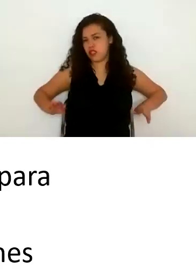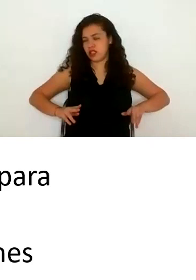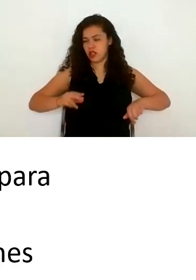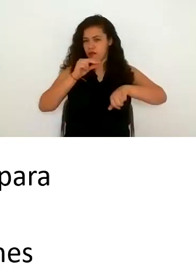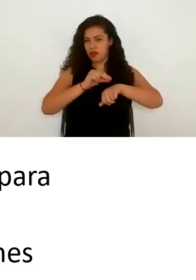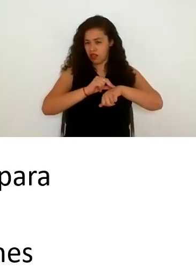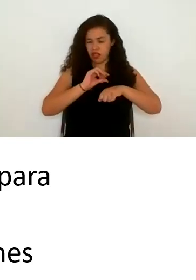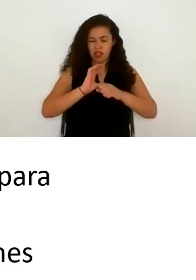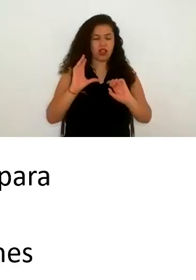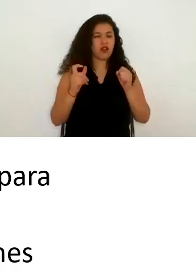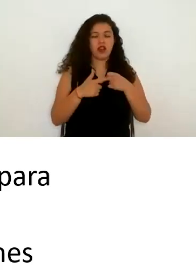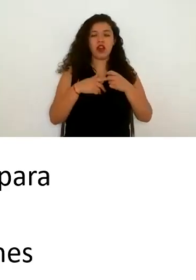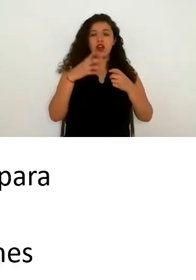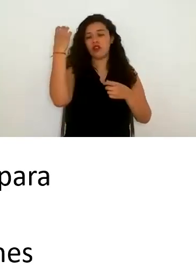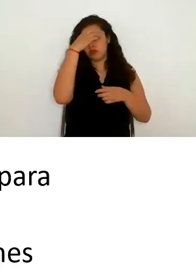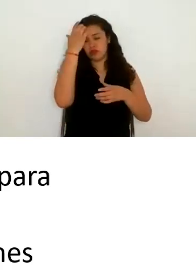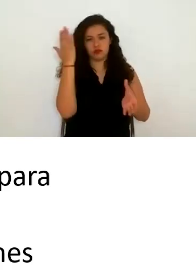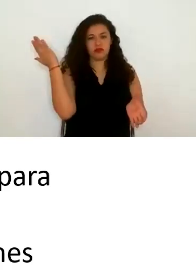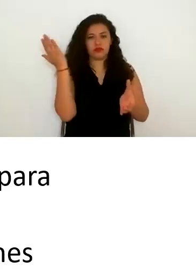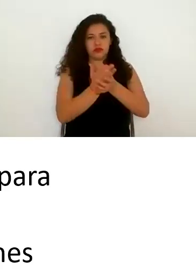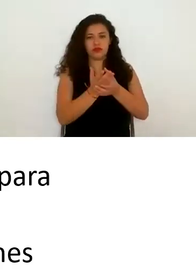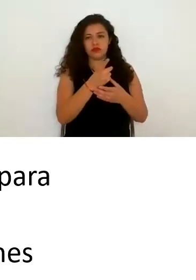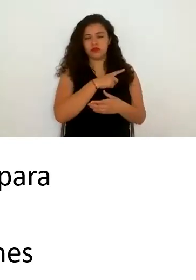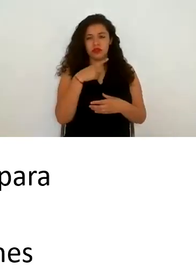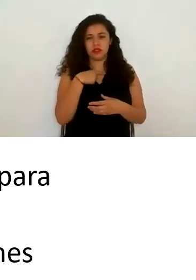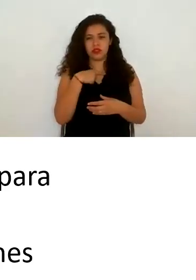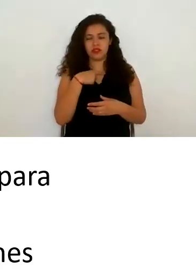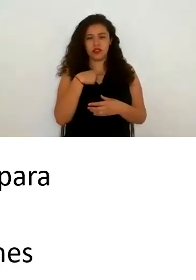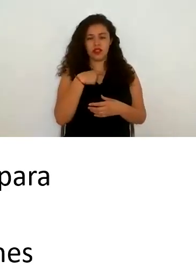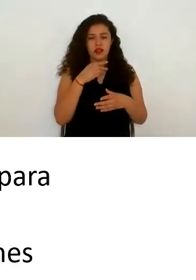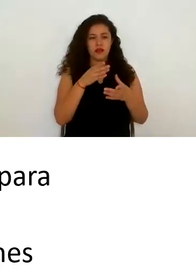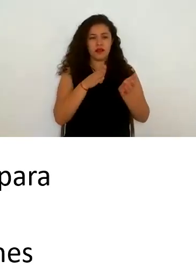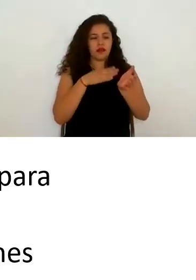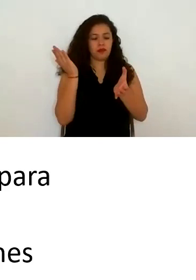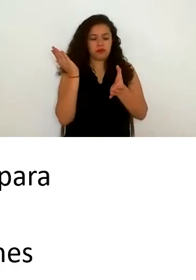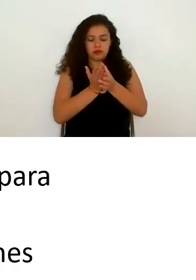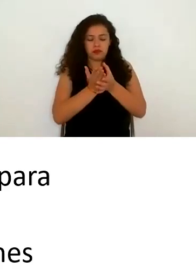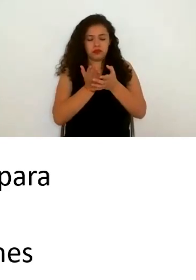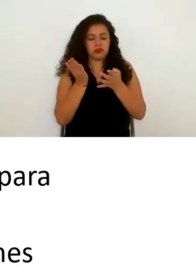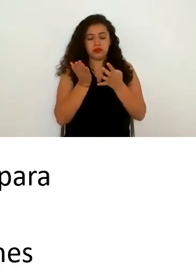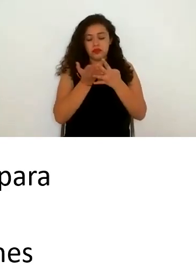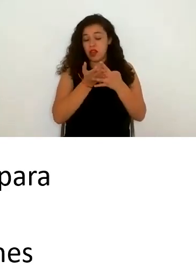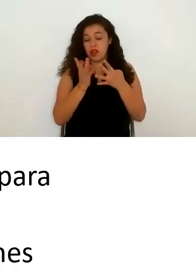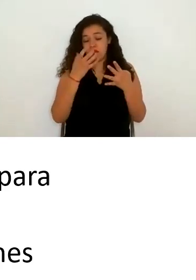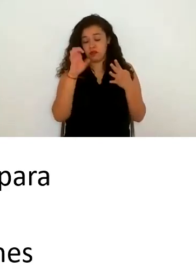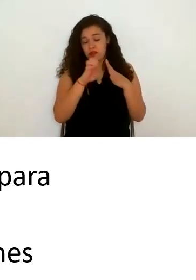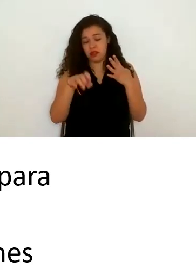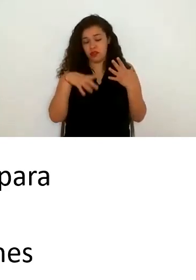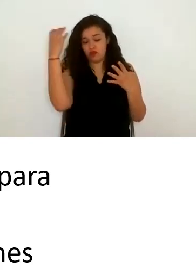fotografías hay que anexarlas al apartado que le corresponde al expediente. Si es una